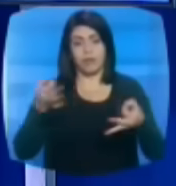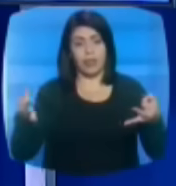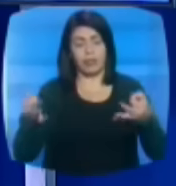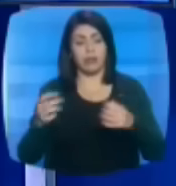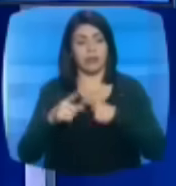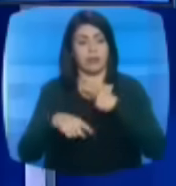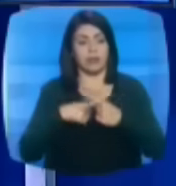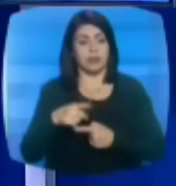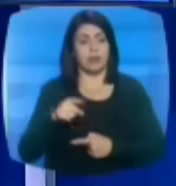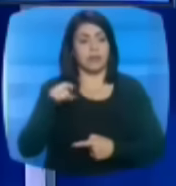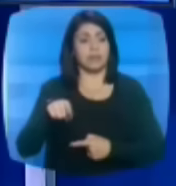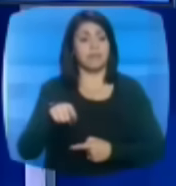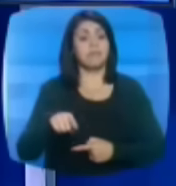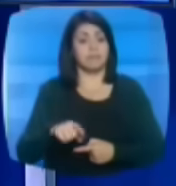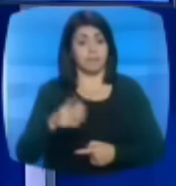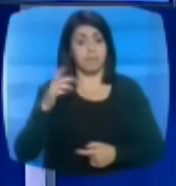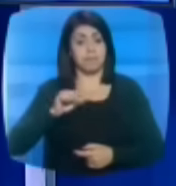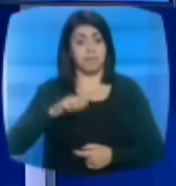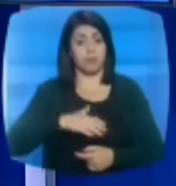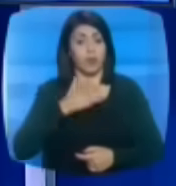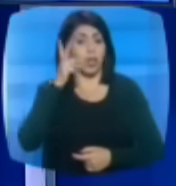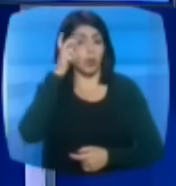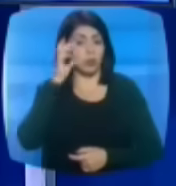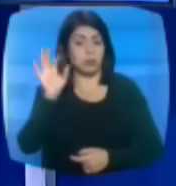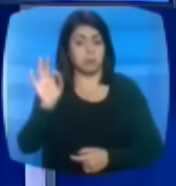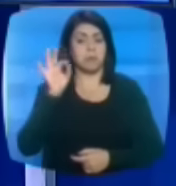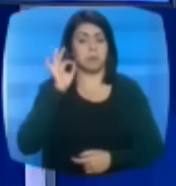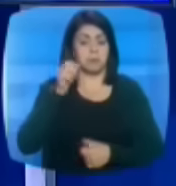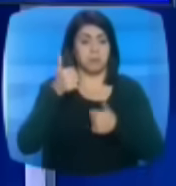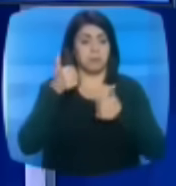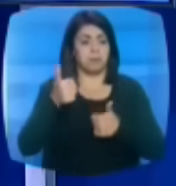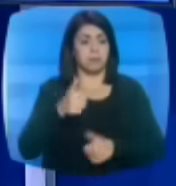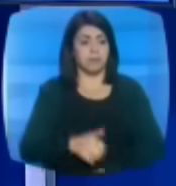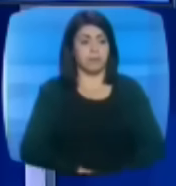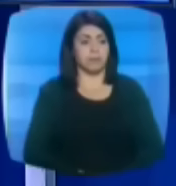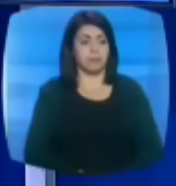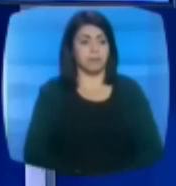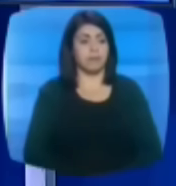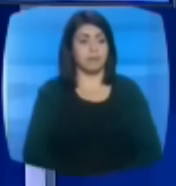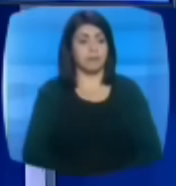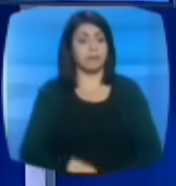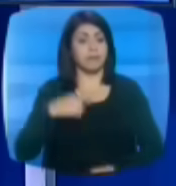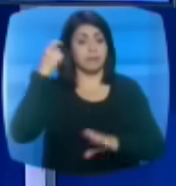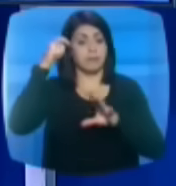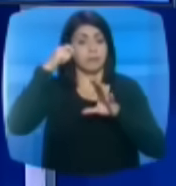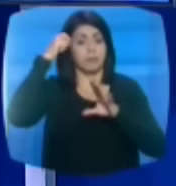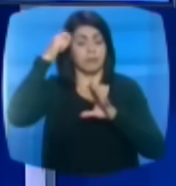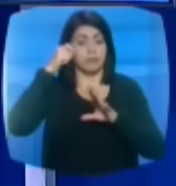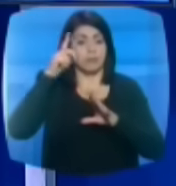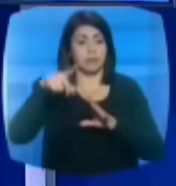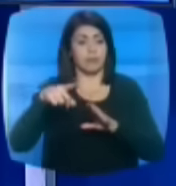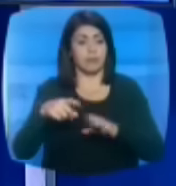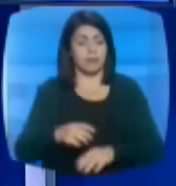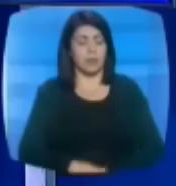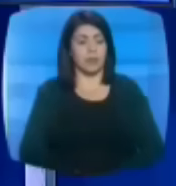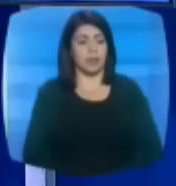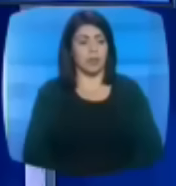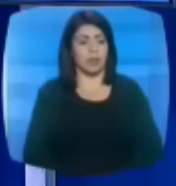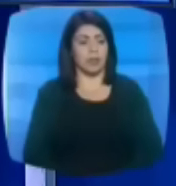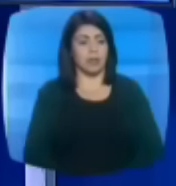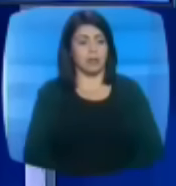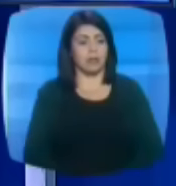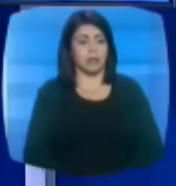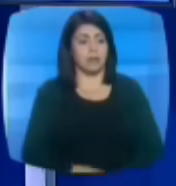remixes, así que sin duda alguna pues escogió la persona correcta. Hay que mencionar algo acerca del audiovisual porque en ese